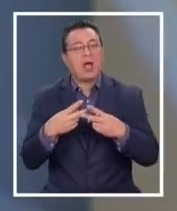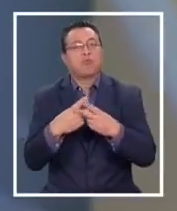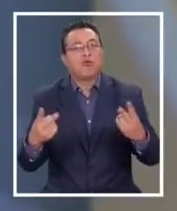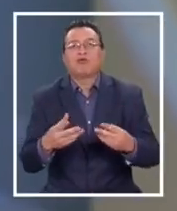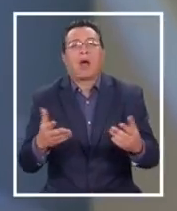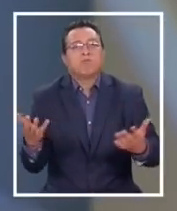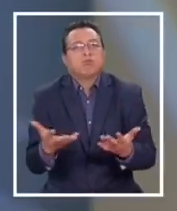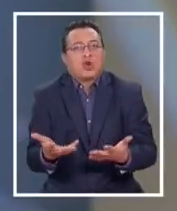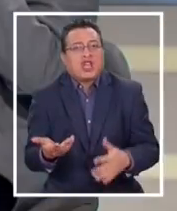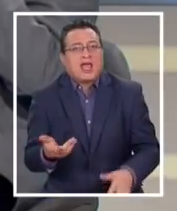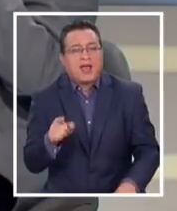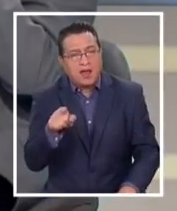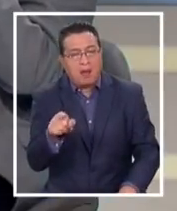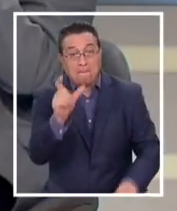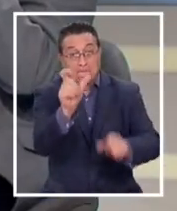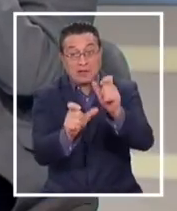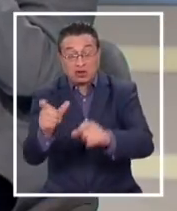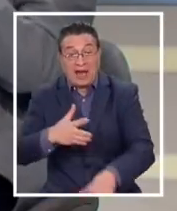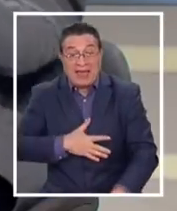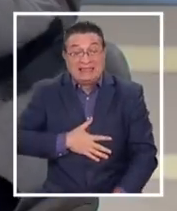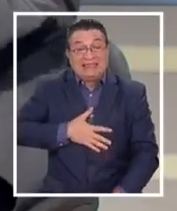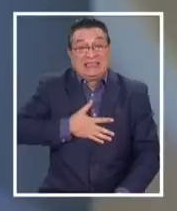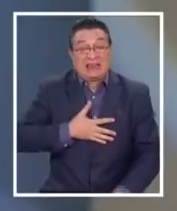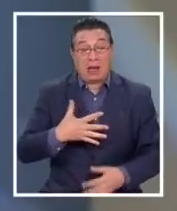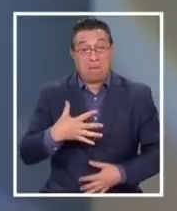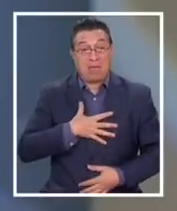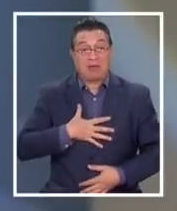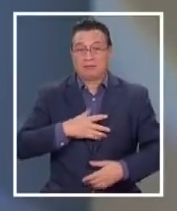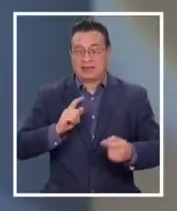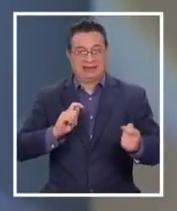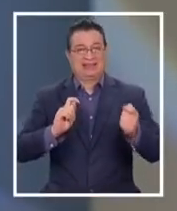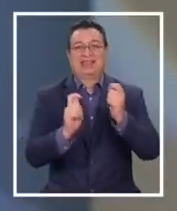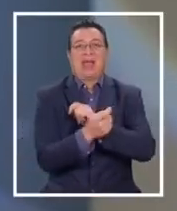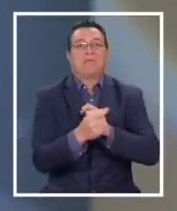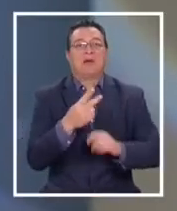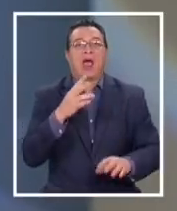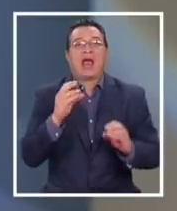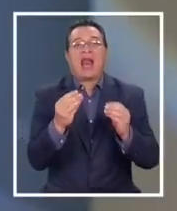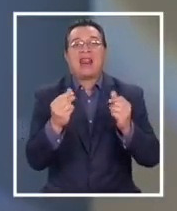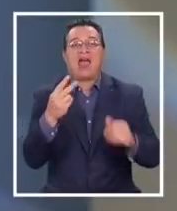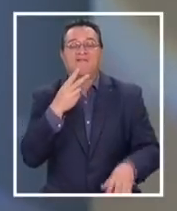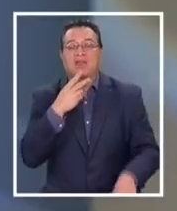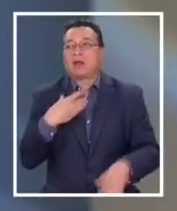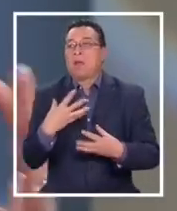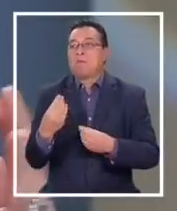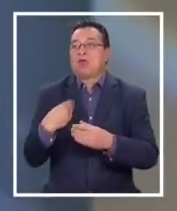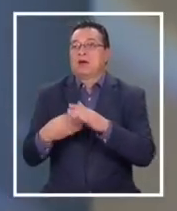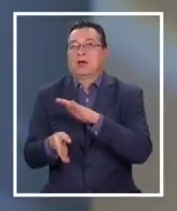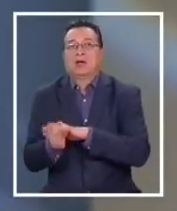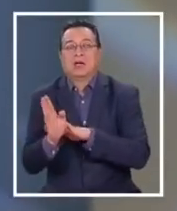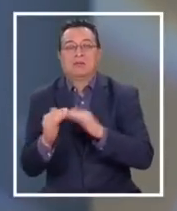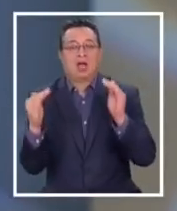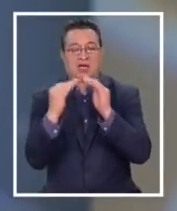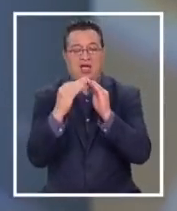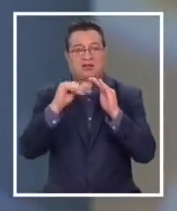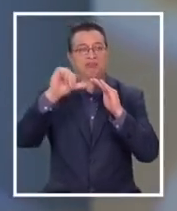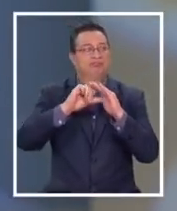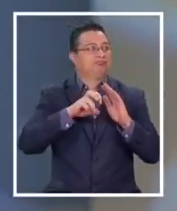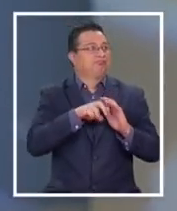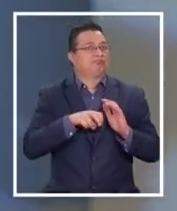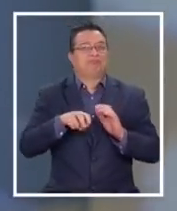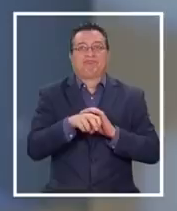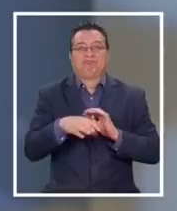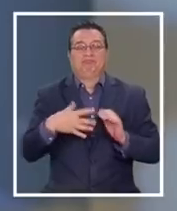qué? Porque las personas cuando sienten miedo cambia totalmente su calidad de vida. Tienen miedo de salir, se encierran en sus